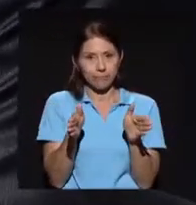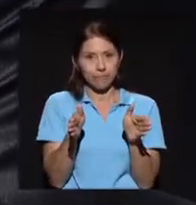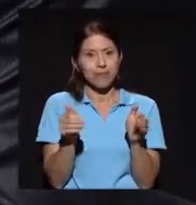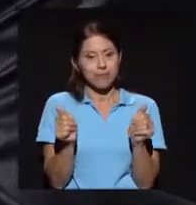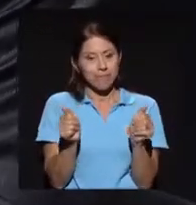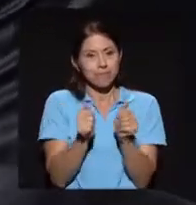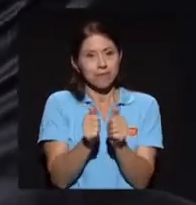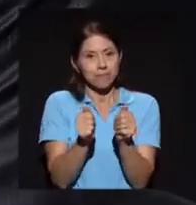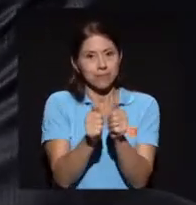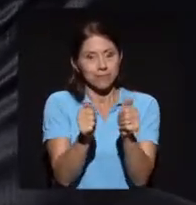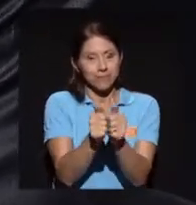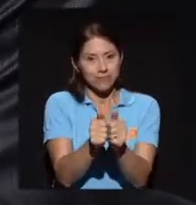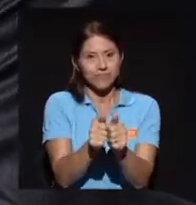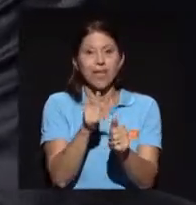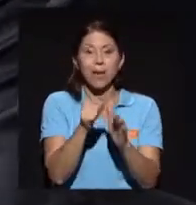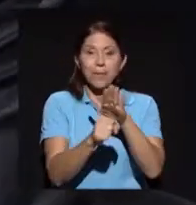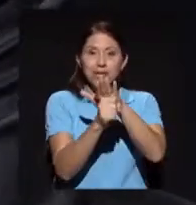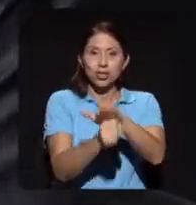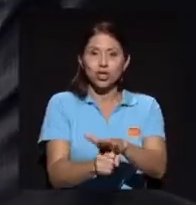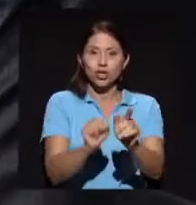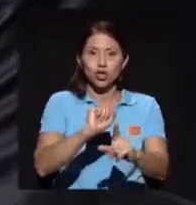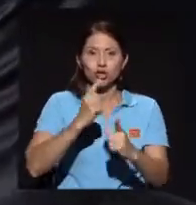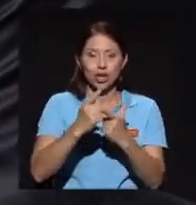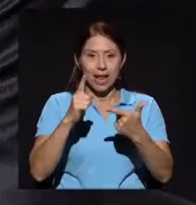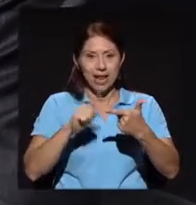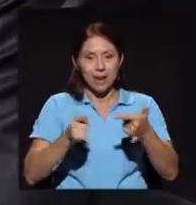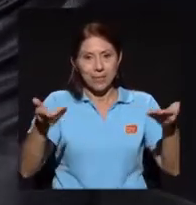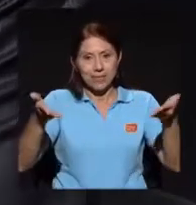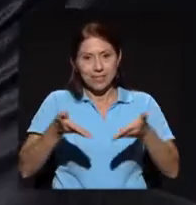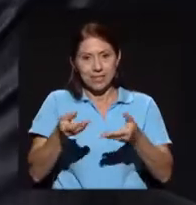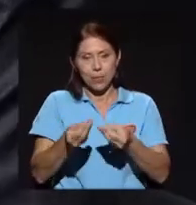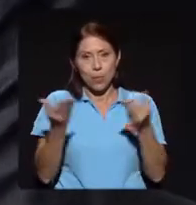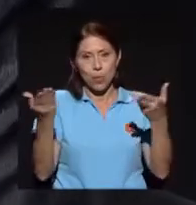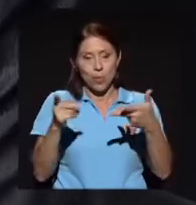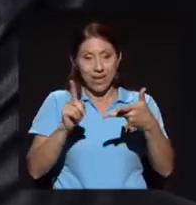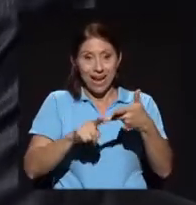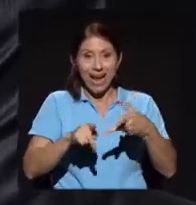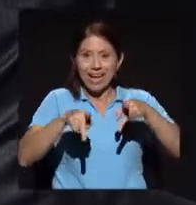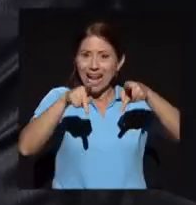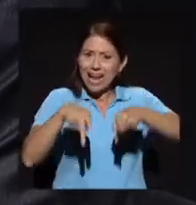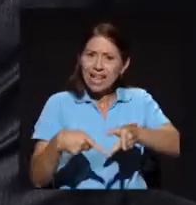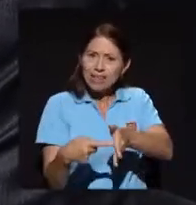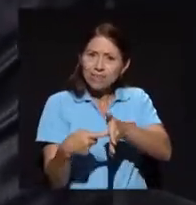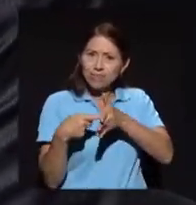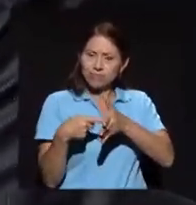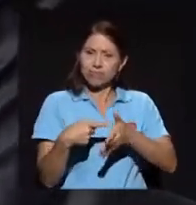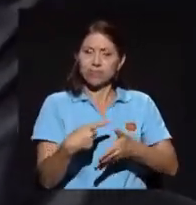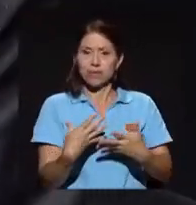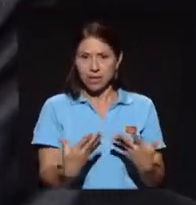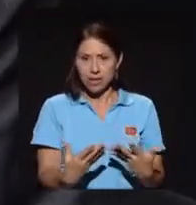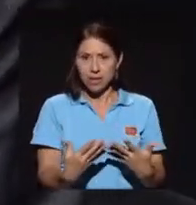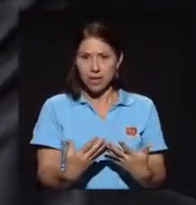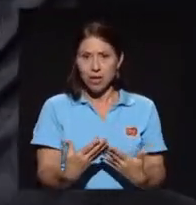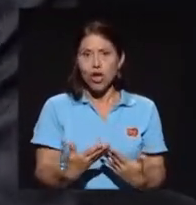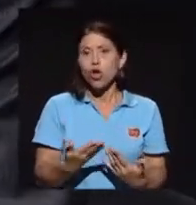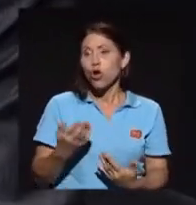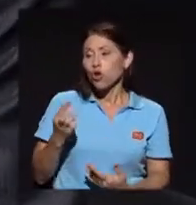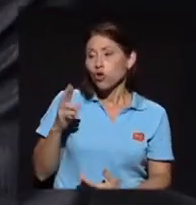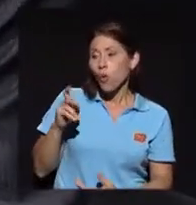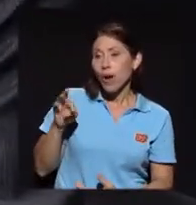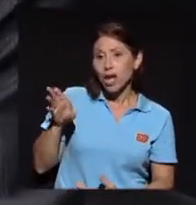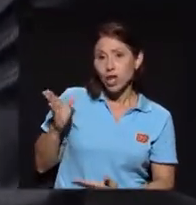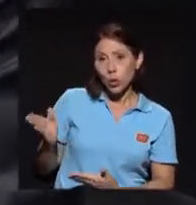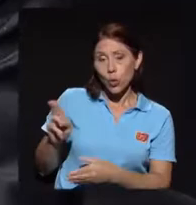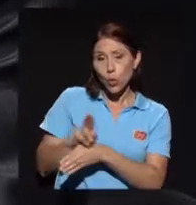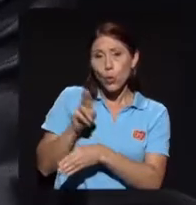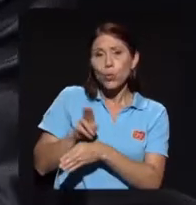presión social la presencia pública la exigencia que la gente se apropia roberto usa una imagen que es muy